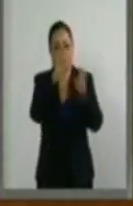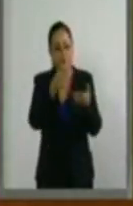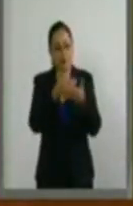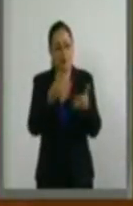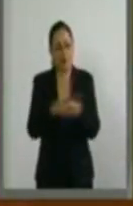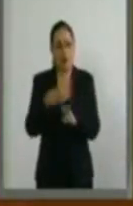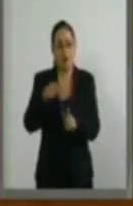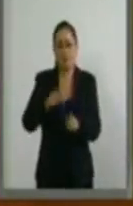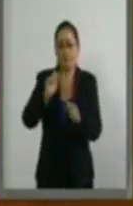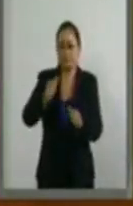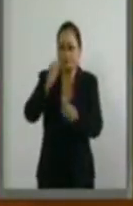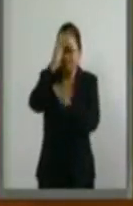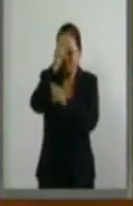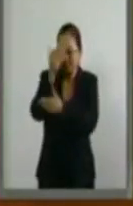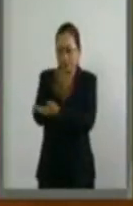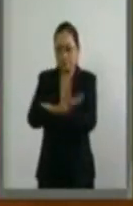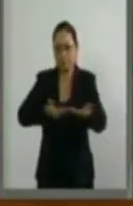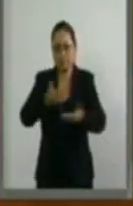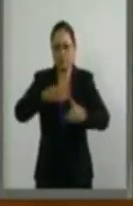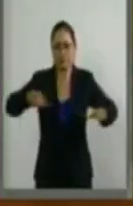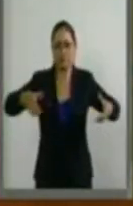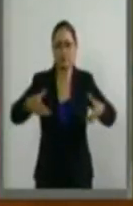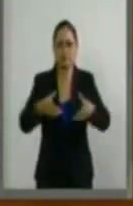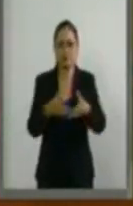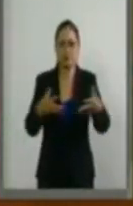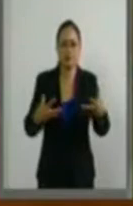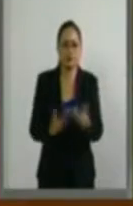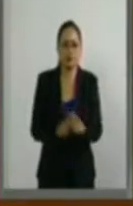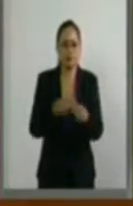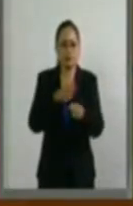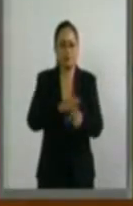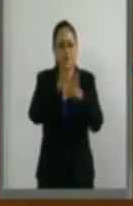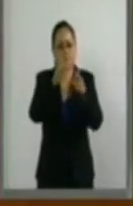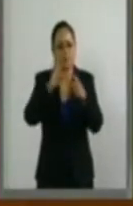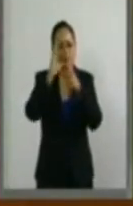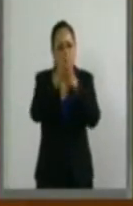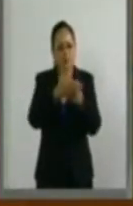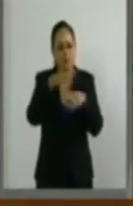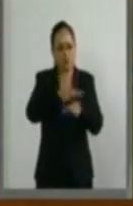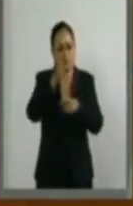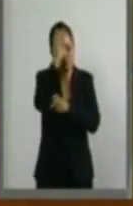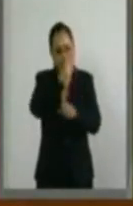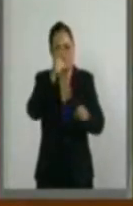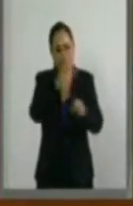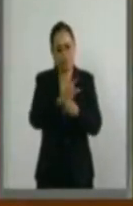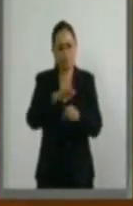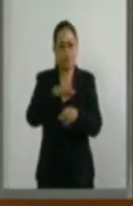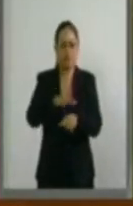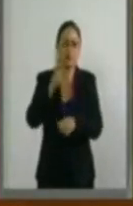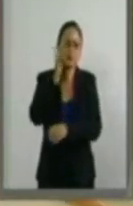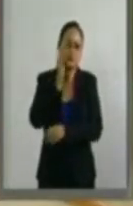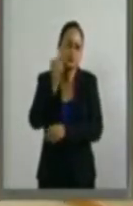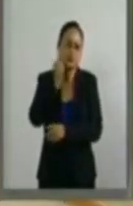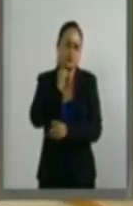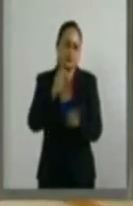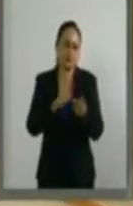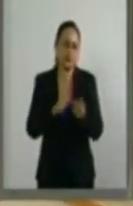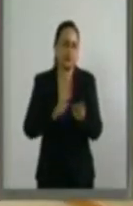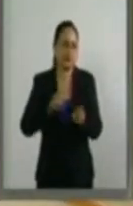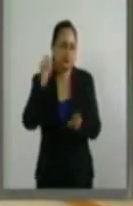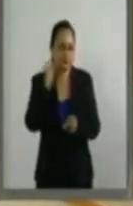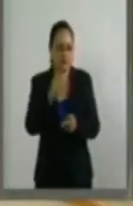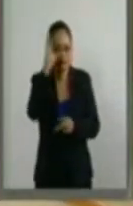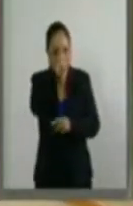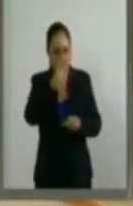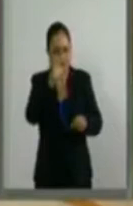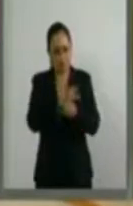del consenso y del trabajo en conferencia entre las comisiones de Cultura de la Cámara de Senadores y la de Cultura